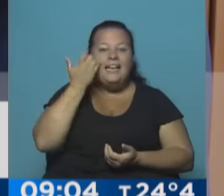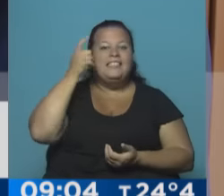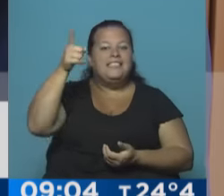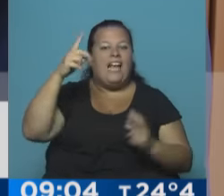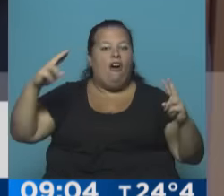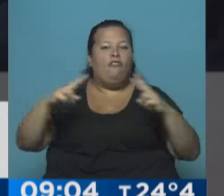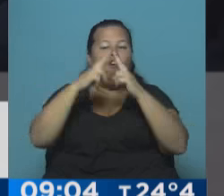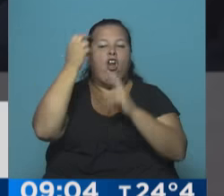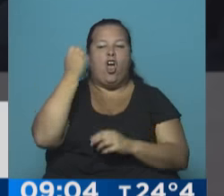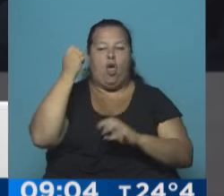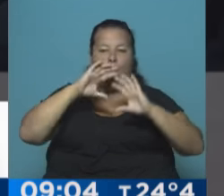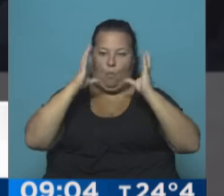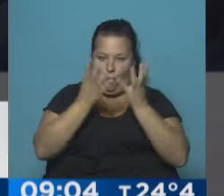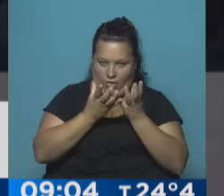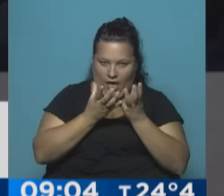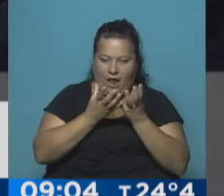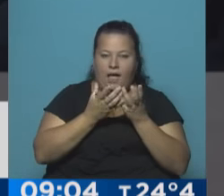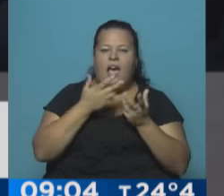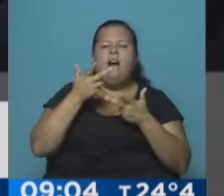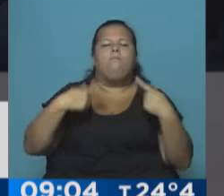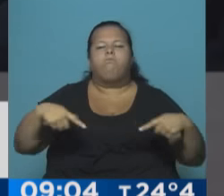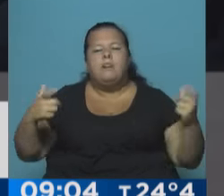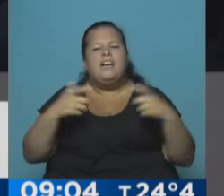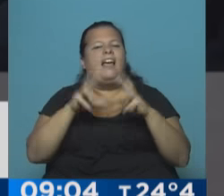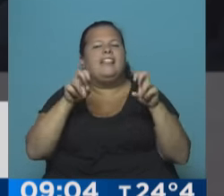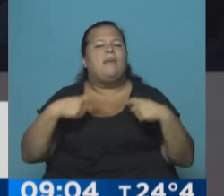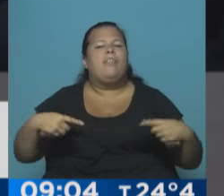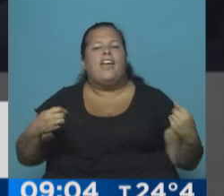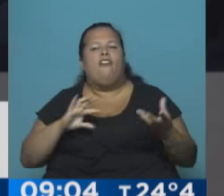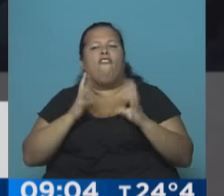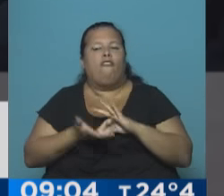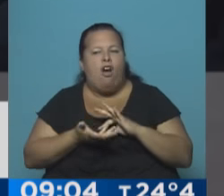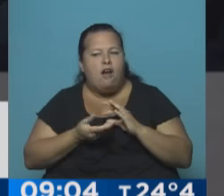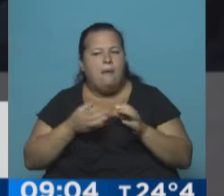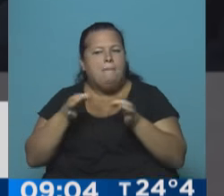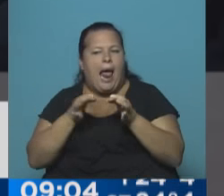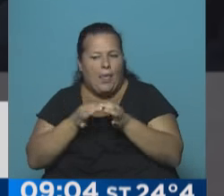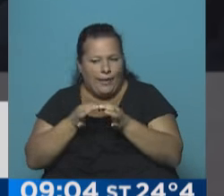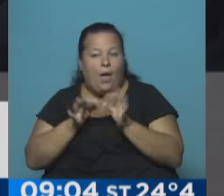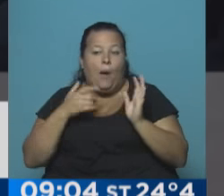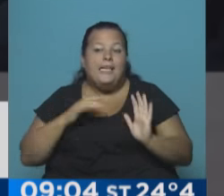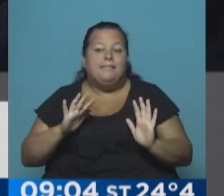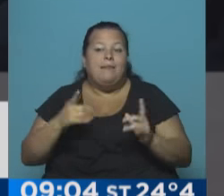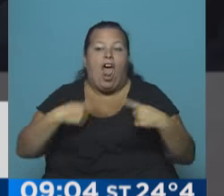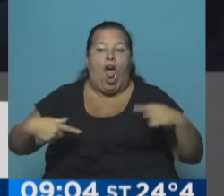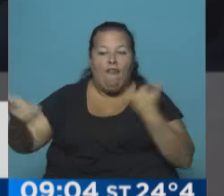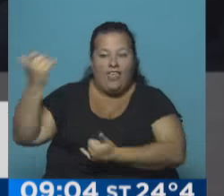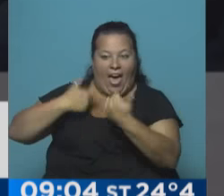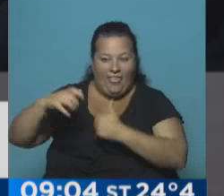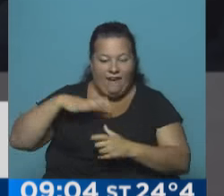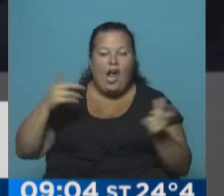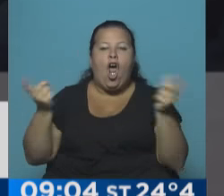el foro económico mundial qué se habló Cuáles fueron los temas de qué manera abordaron malvinas Bueno estamos esperando los